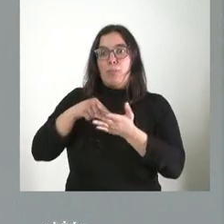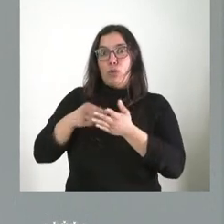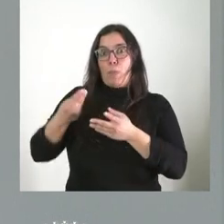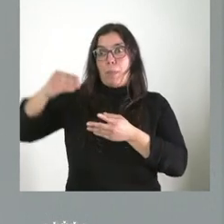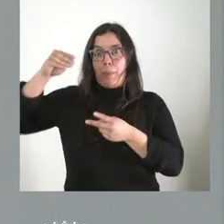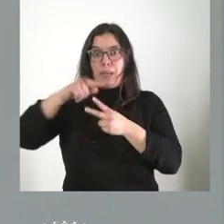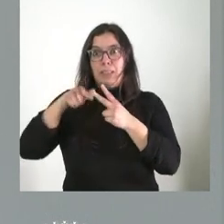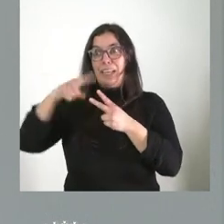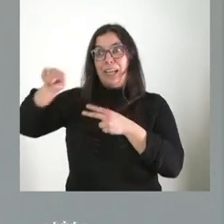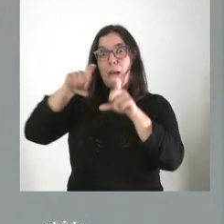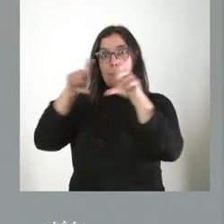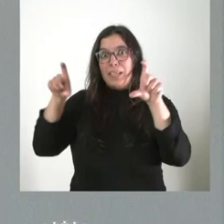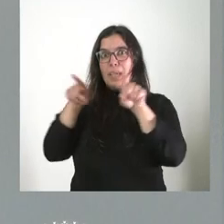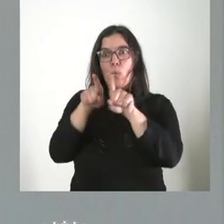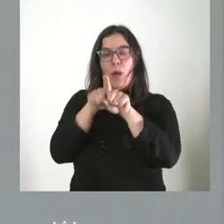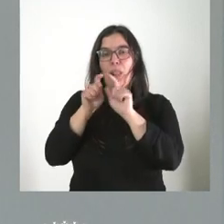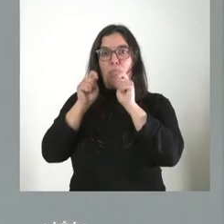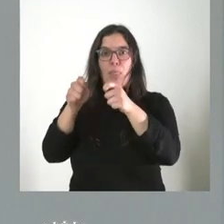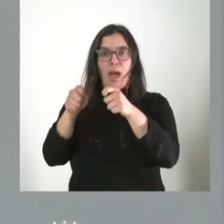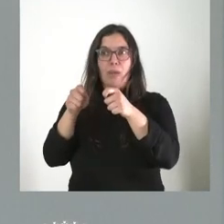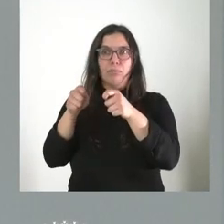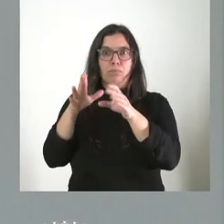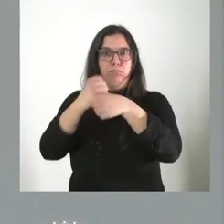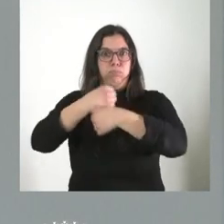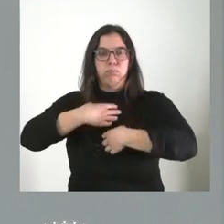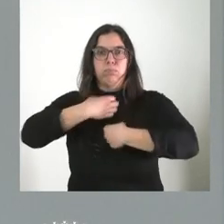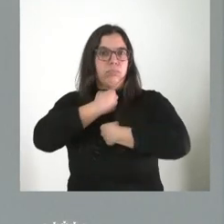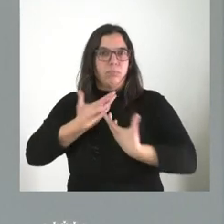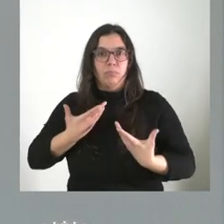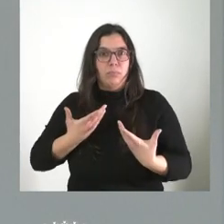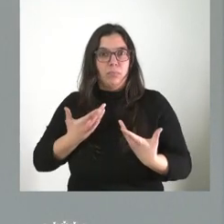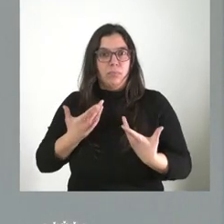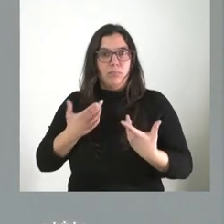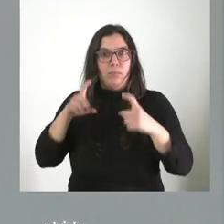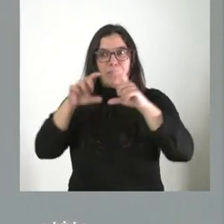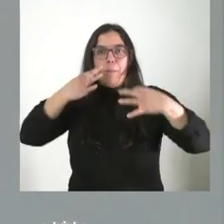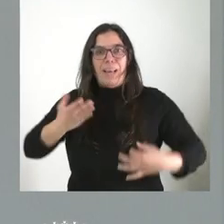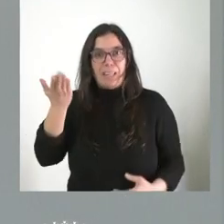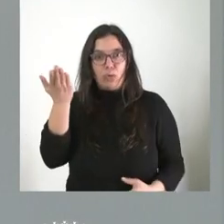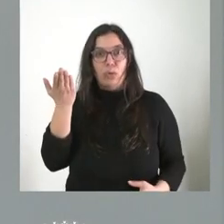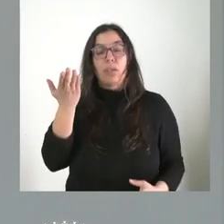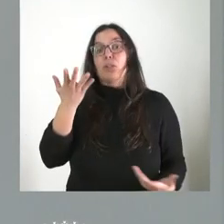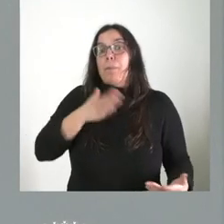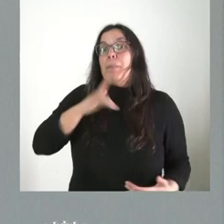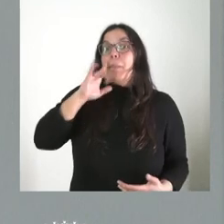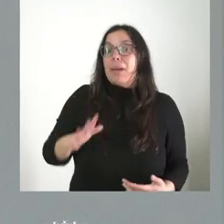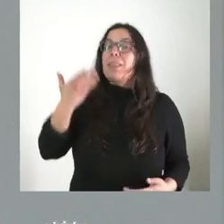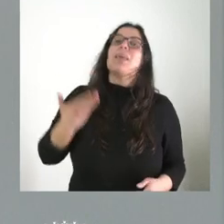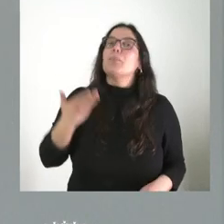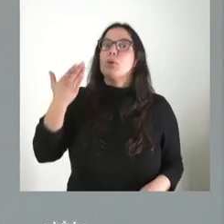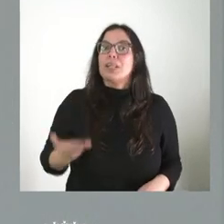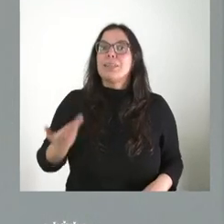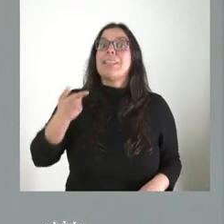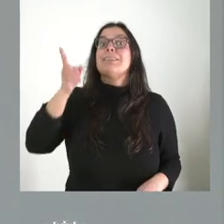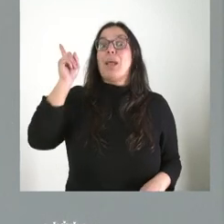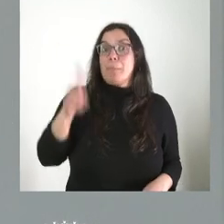lo que estamos haciendo es poner en riesgo esas empresas y por tanto a mí me parece que lo importante también